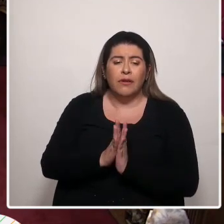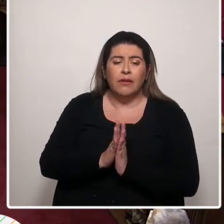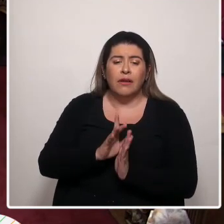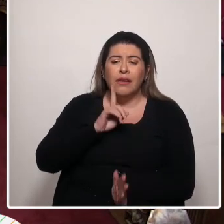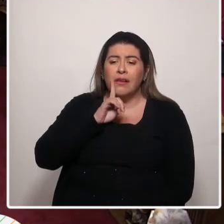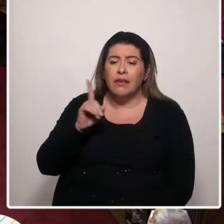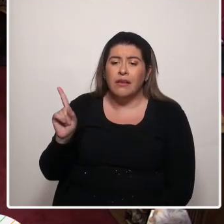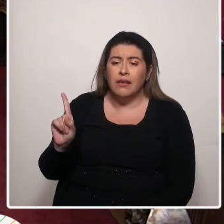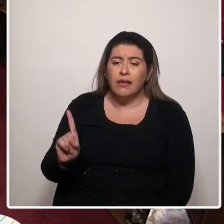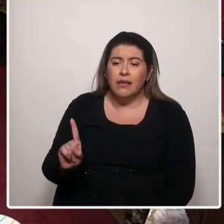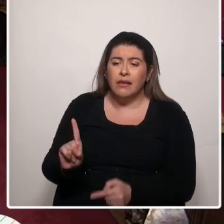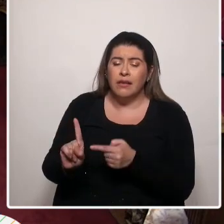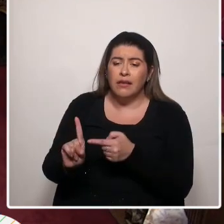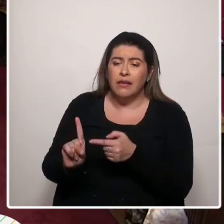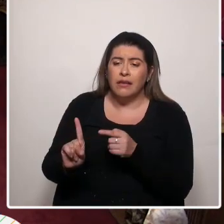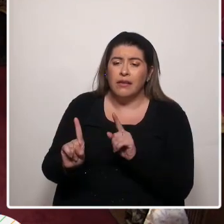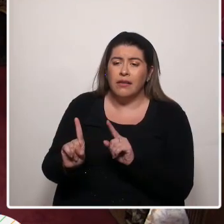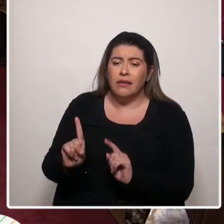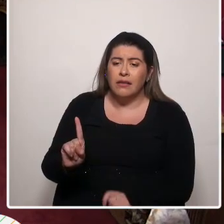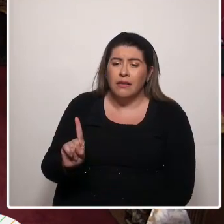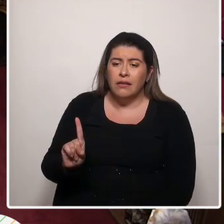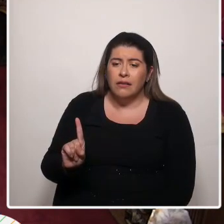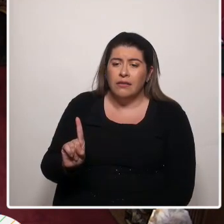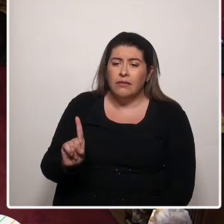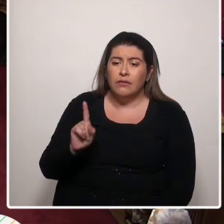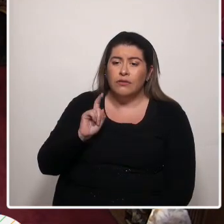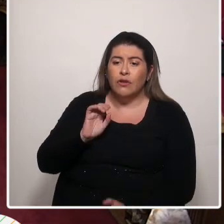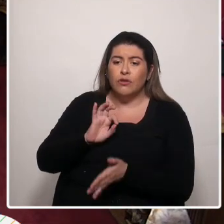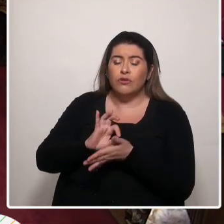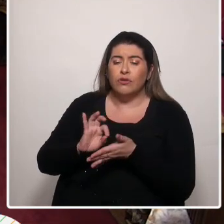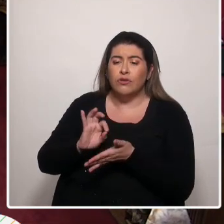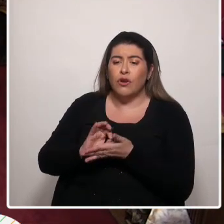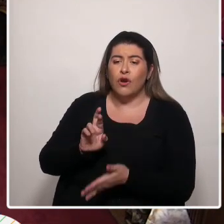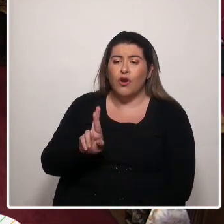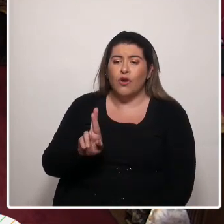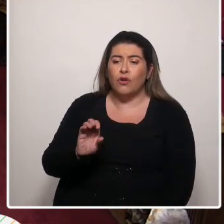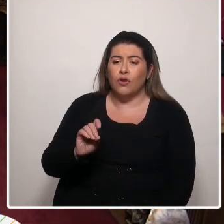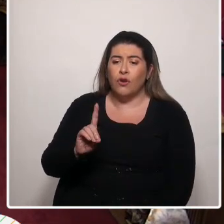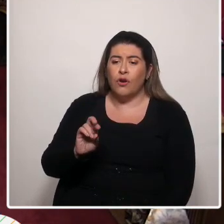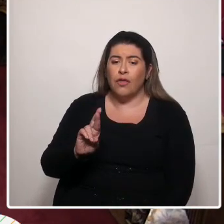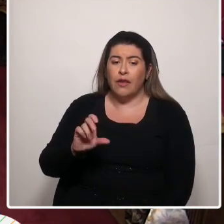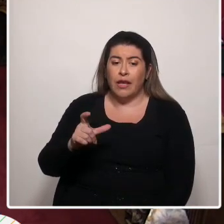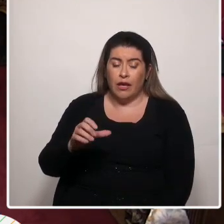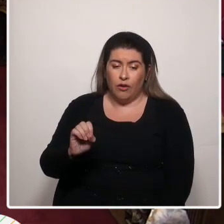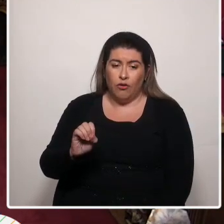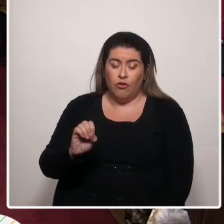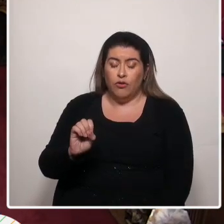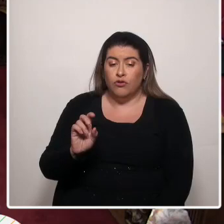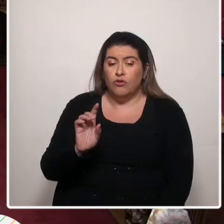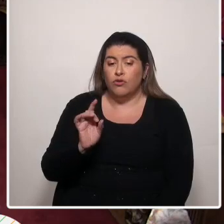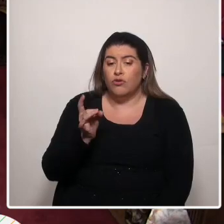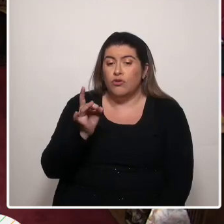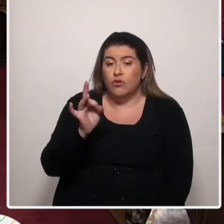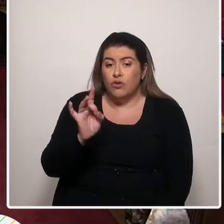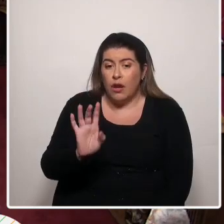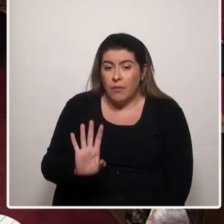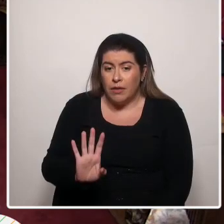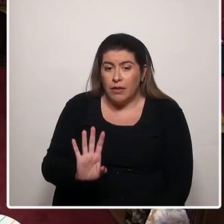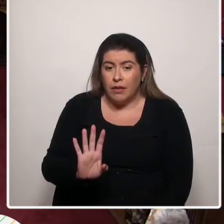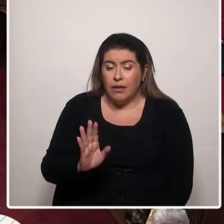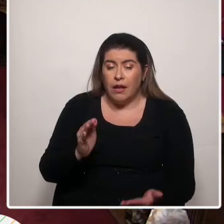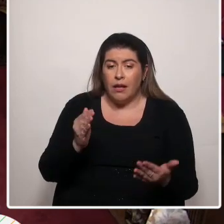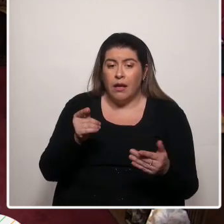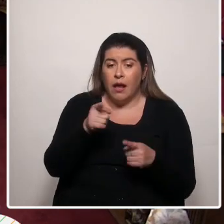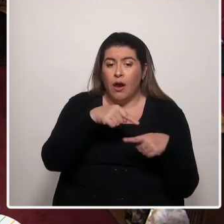Rodrigo. No, señor secretario, soy Rodrigo Álvarez. Solamente quería hacer la precisión para todos los